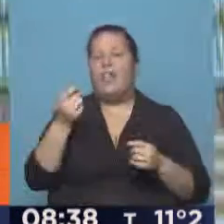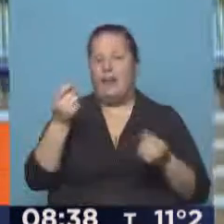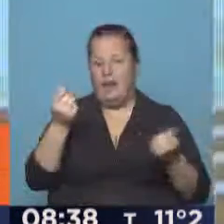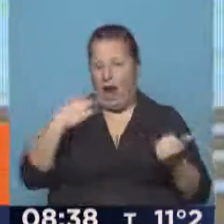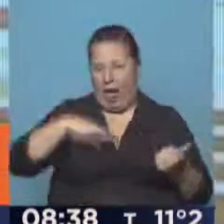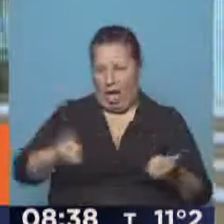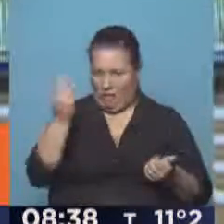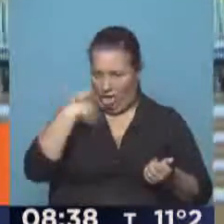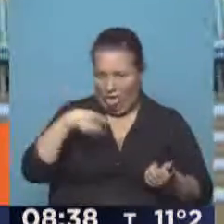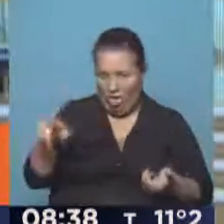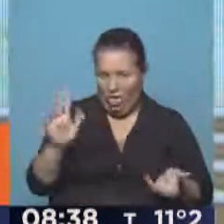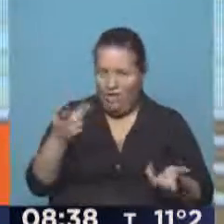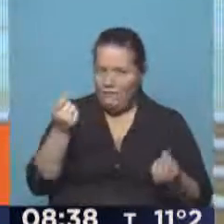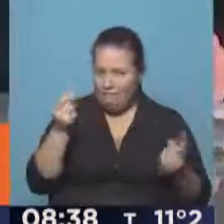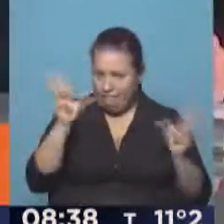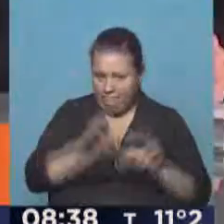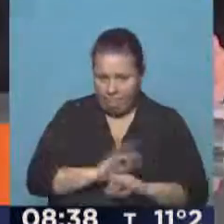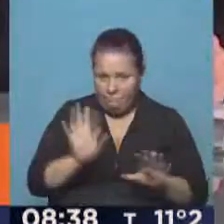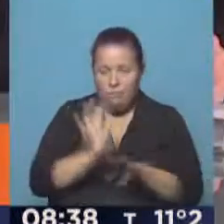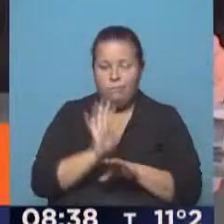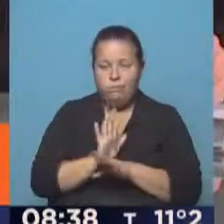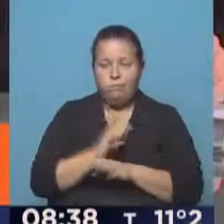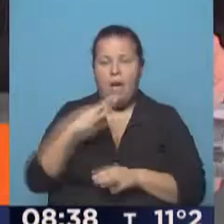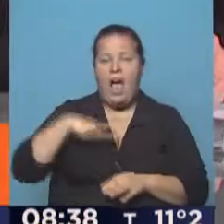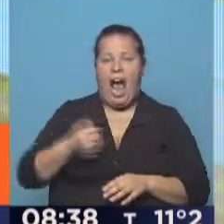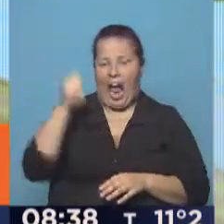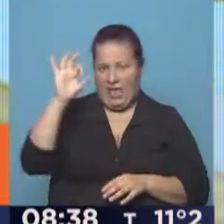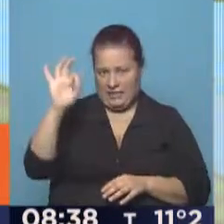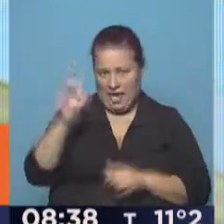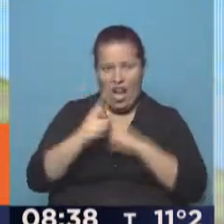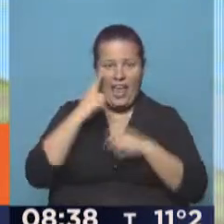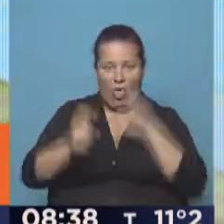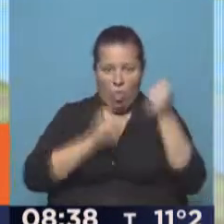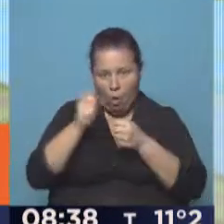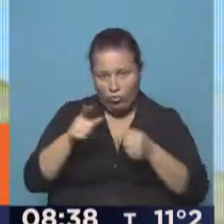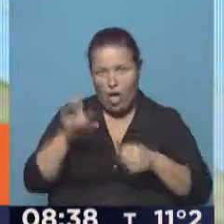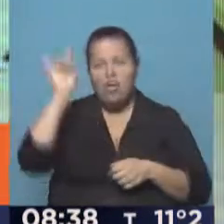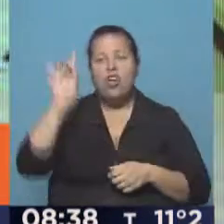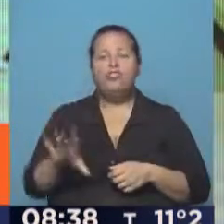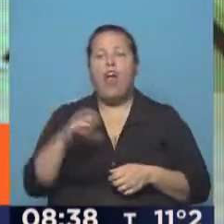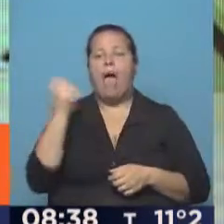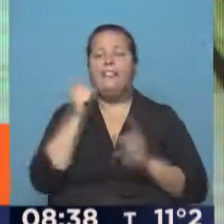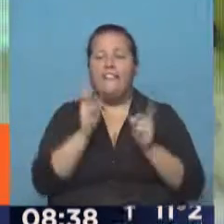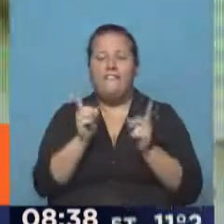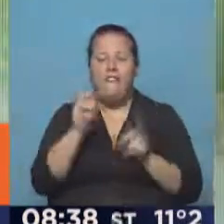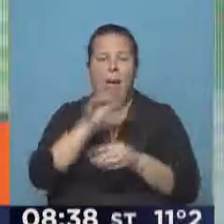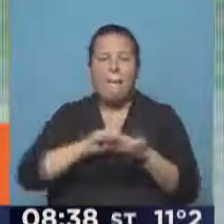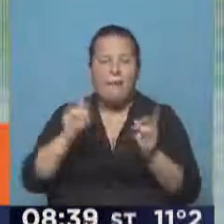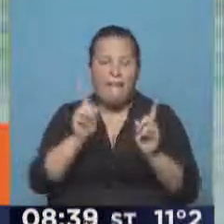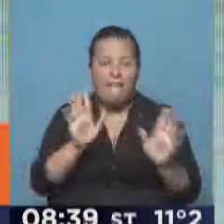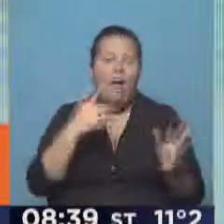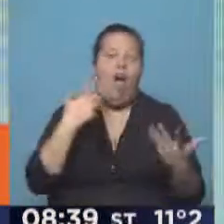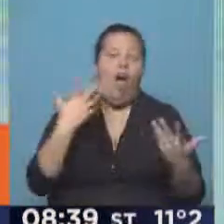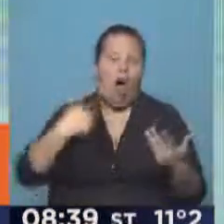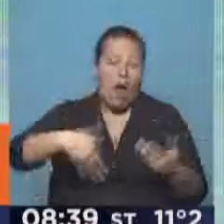rentabilidad o capital. Ya prácticamente estamos con rentabilidad cero las industrias, solo tratando de mantener el personal y esperando que